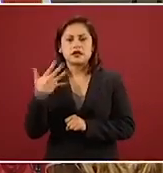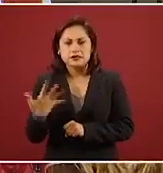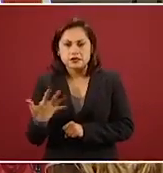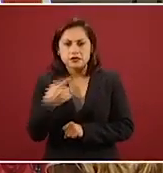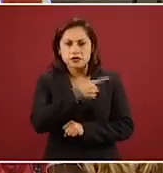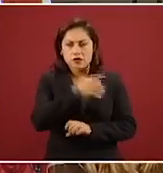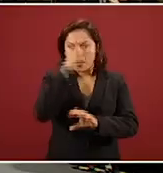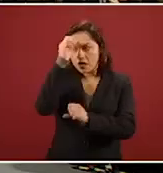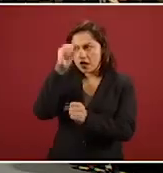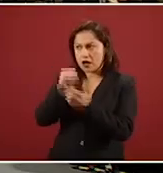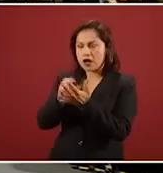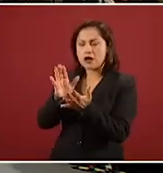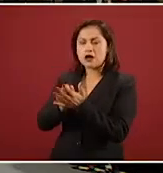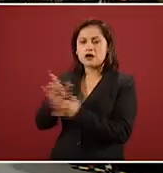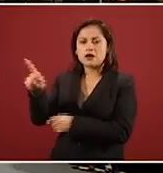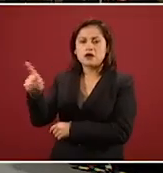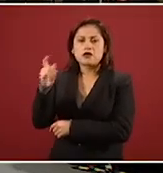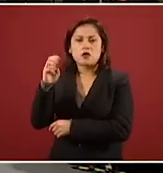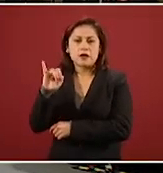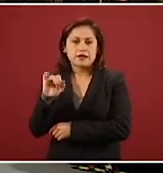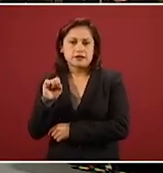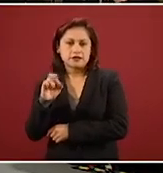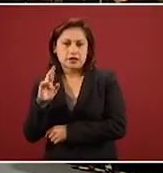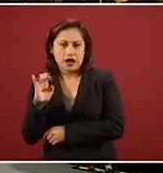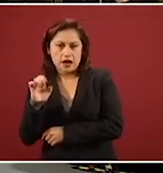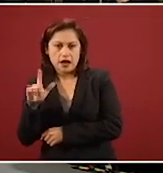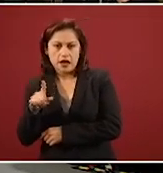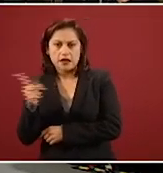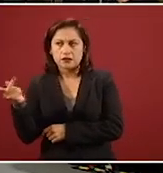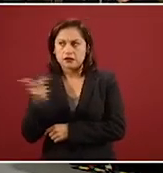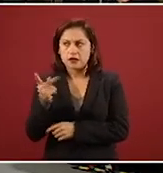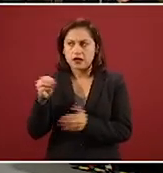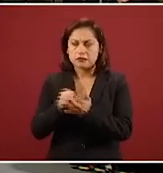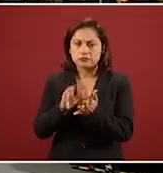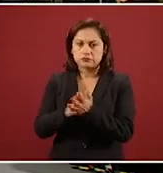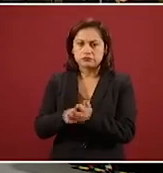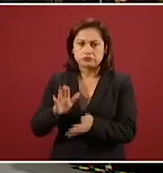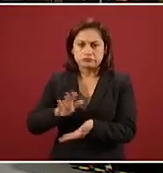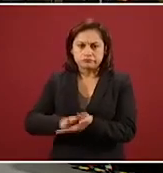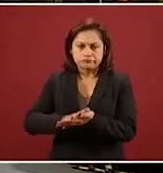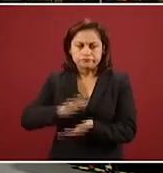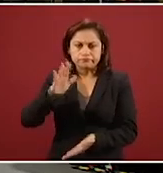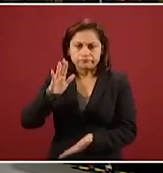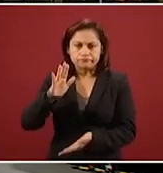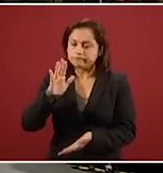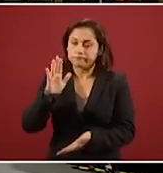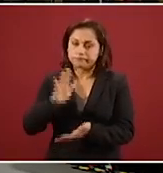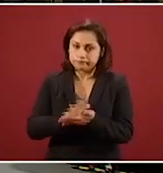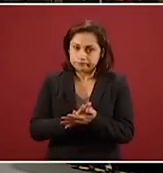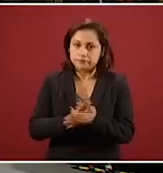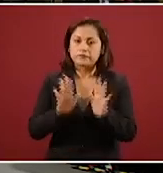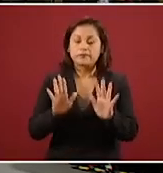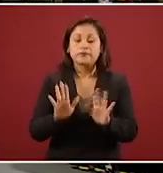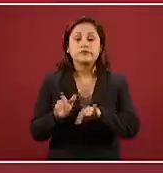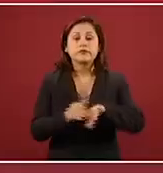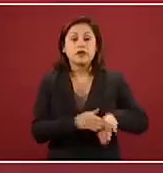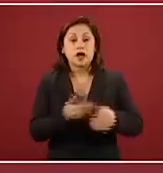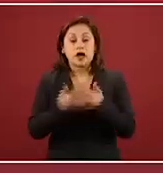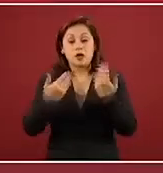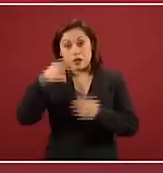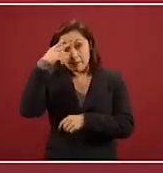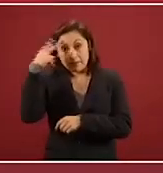informó la Secretaría de Economía. En ese caso fue por unanimidad. Y en el caso de la aprobación de ayer,